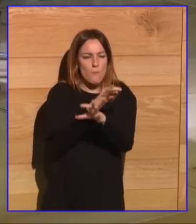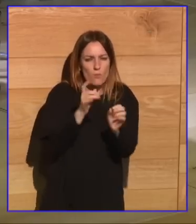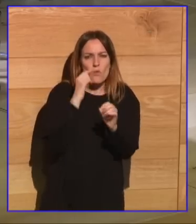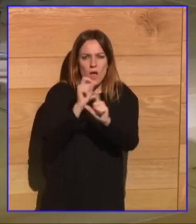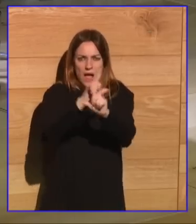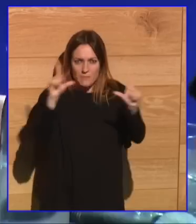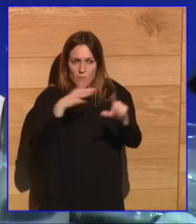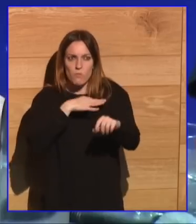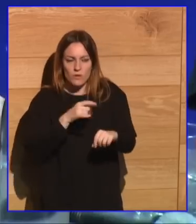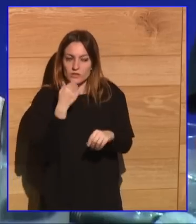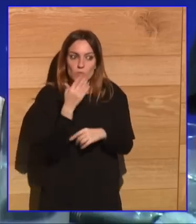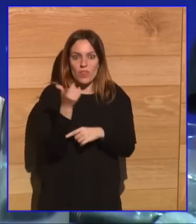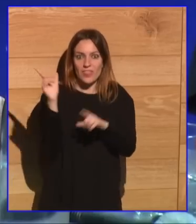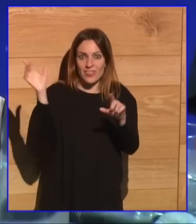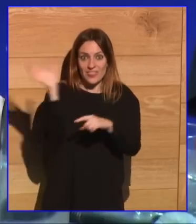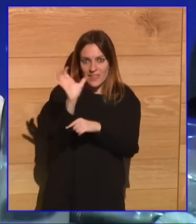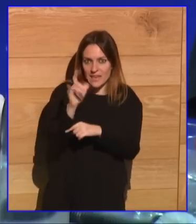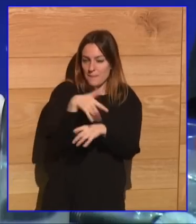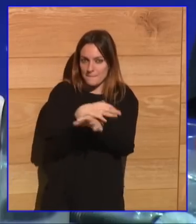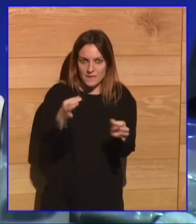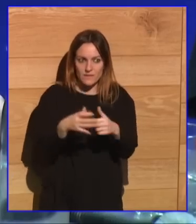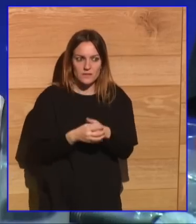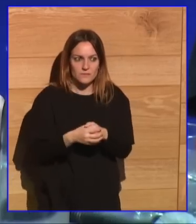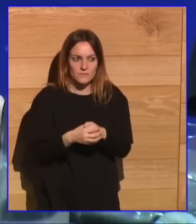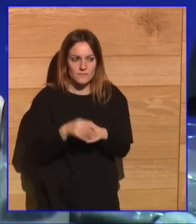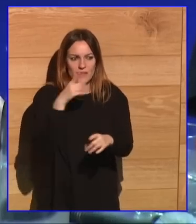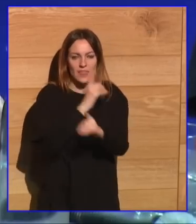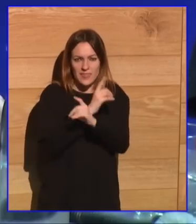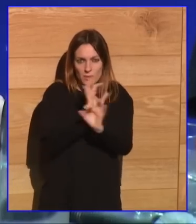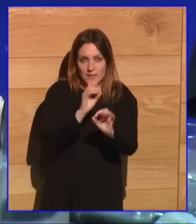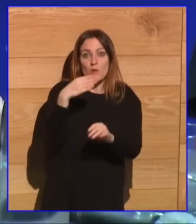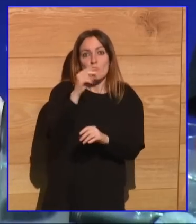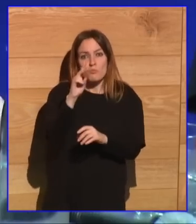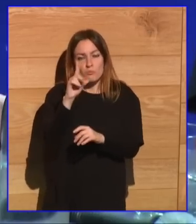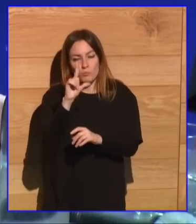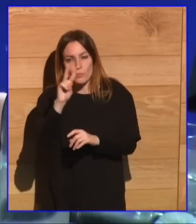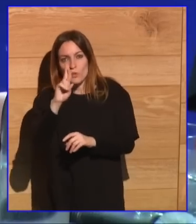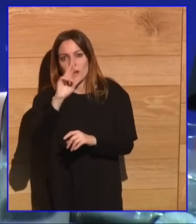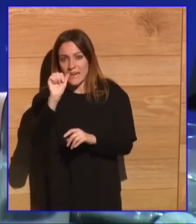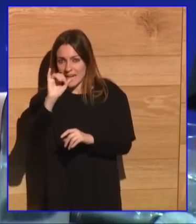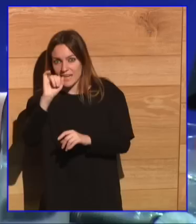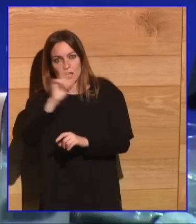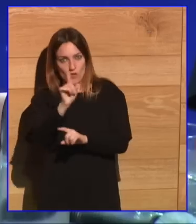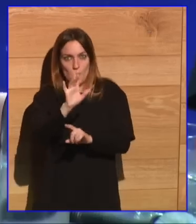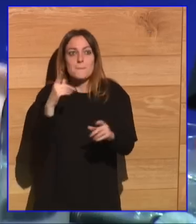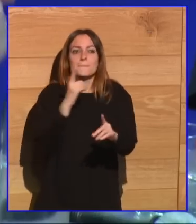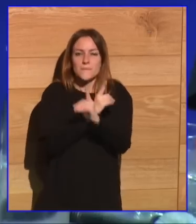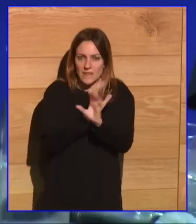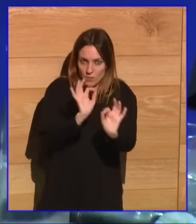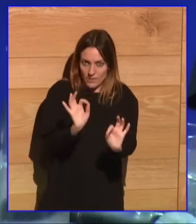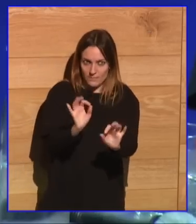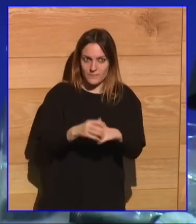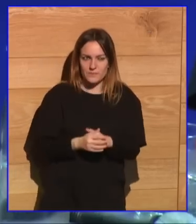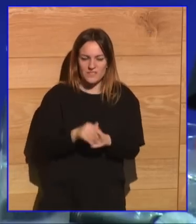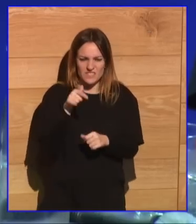es cine, es perfecto. Y una televisión de tubo, pones un DVD, no un Blu-ray, un DVD y lo vas a ver Es inaudito. Dice, pero esto cómo puede ser si estoy en